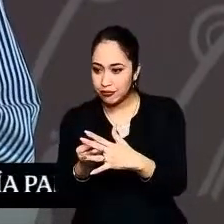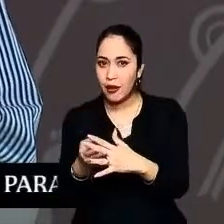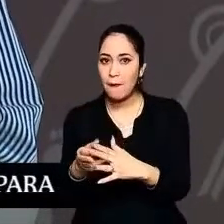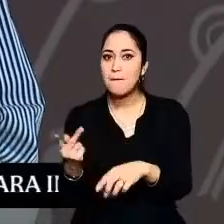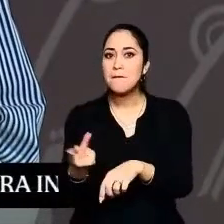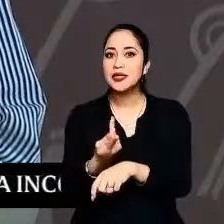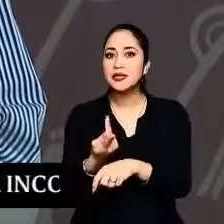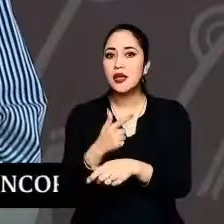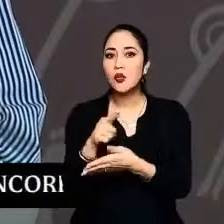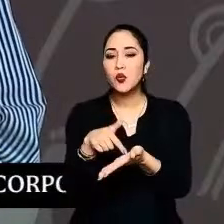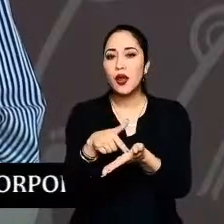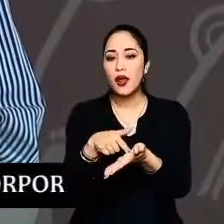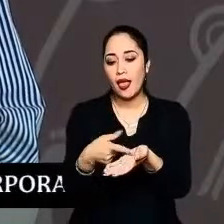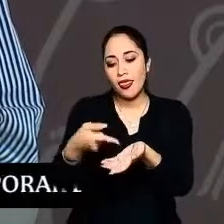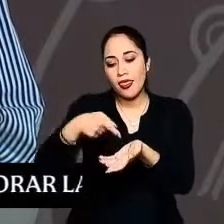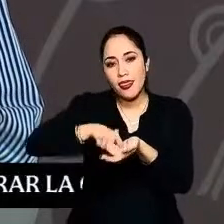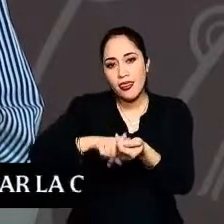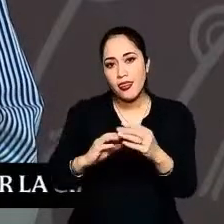familia.